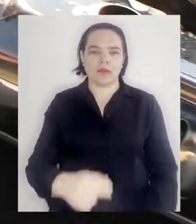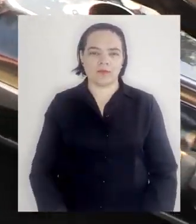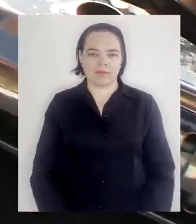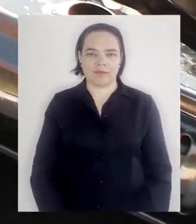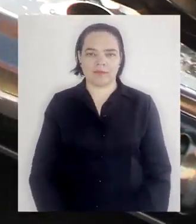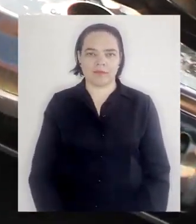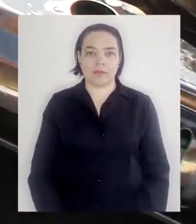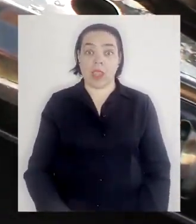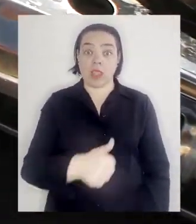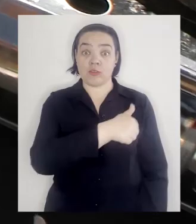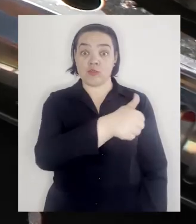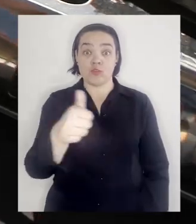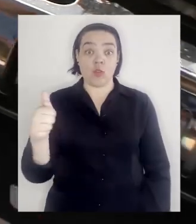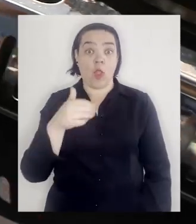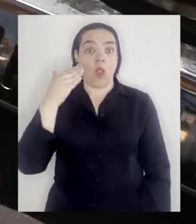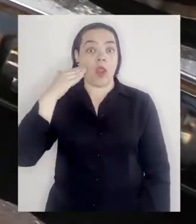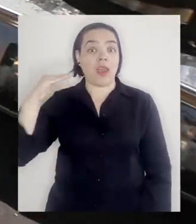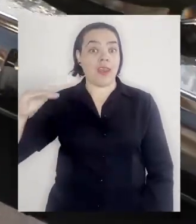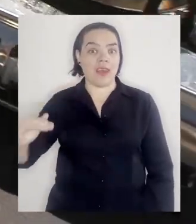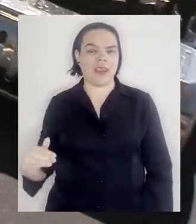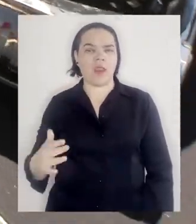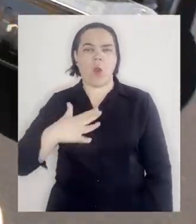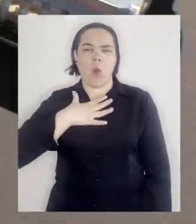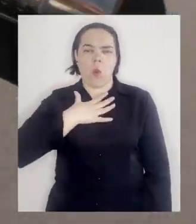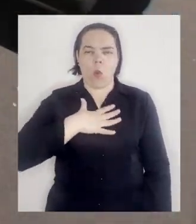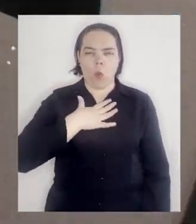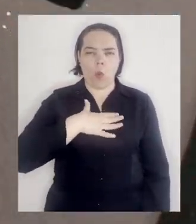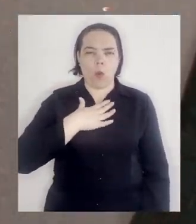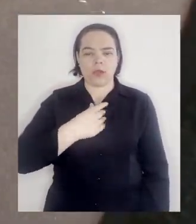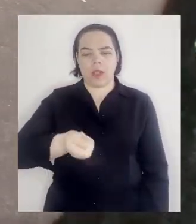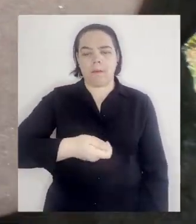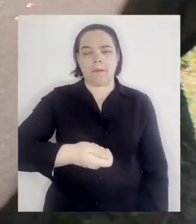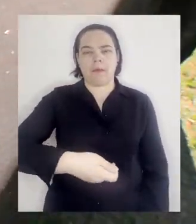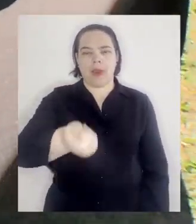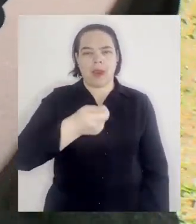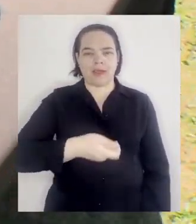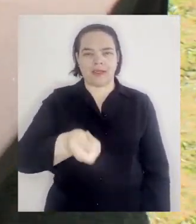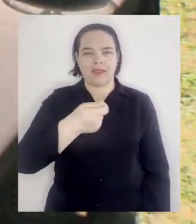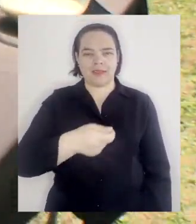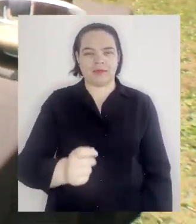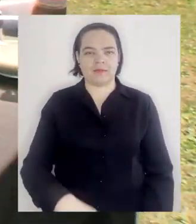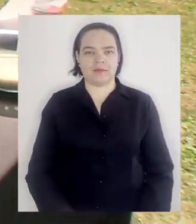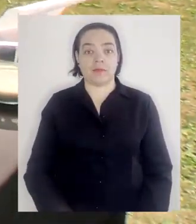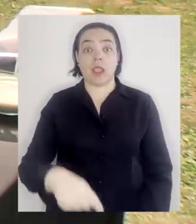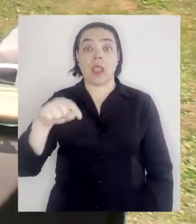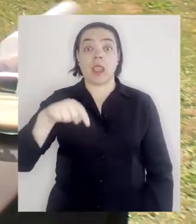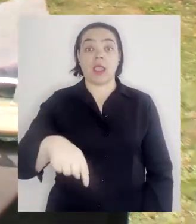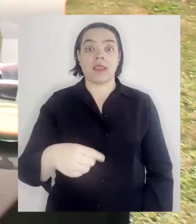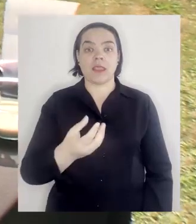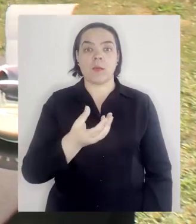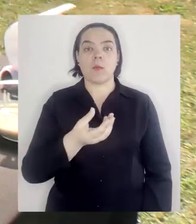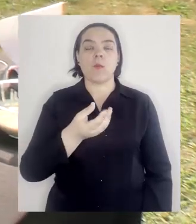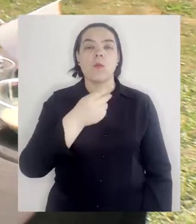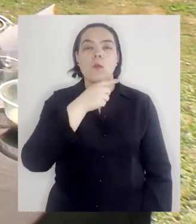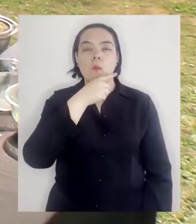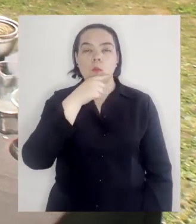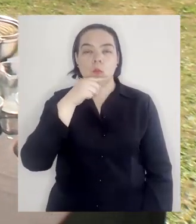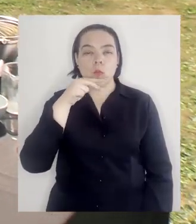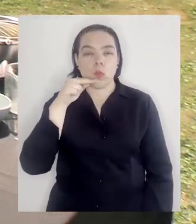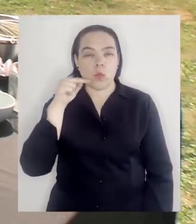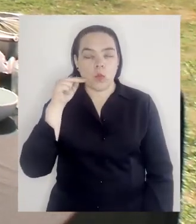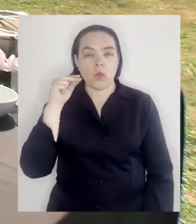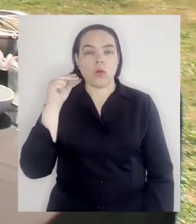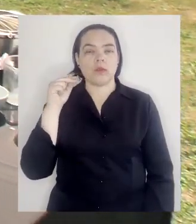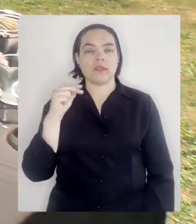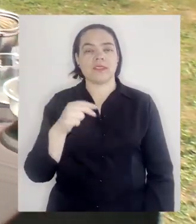todos le gustan. No conozco niño que no le guste panqueque. Este es un postre simple, no es difícil de hacer,